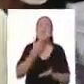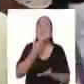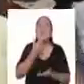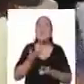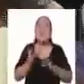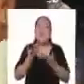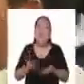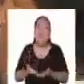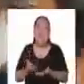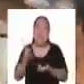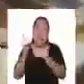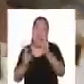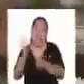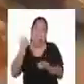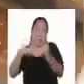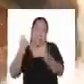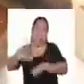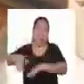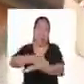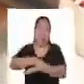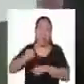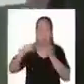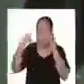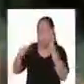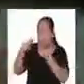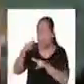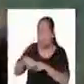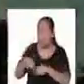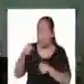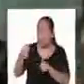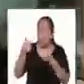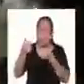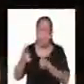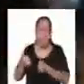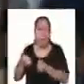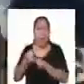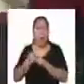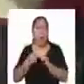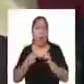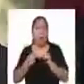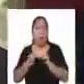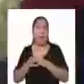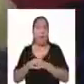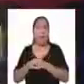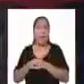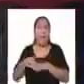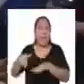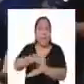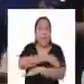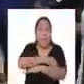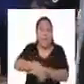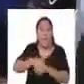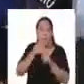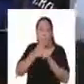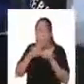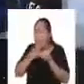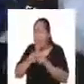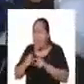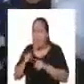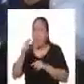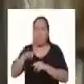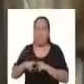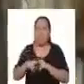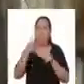En realidad yo lo veo como un potencial. Nuestras calles tienen un atractivo muy distinto a eso, ¿no? En